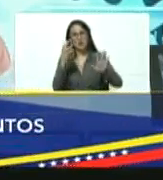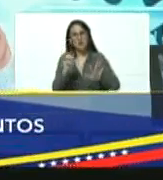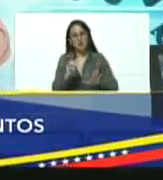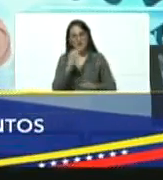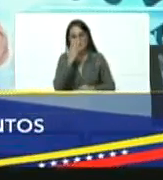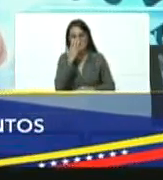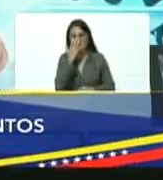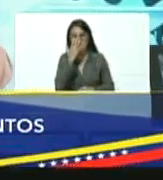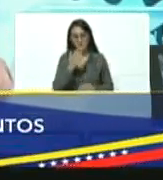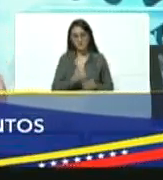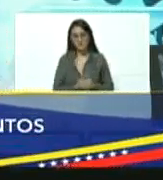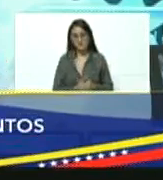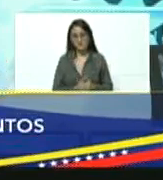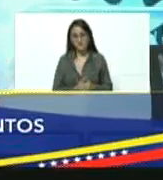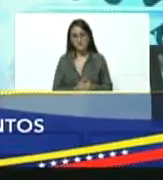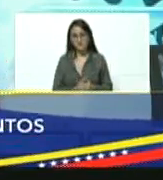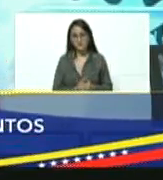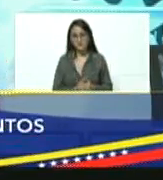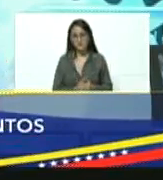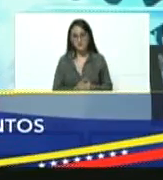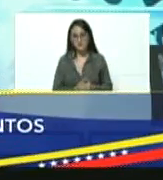78, 80, 82,